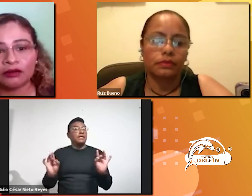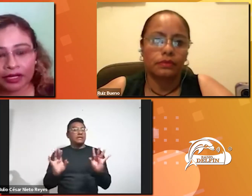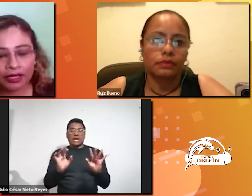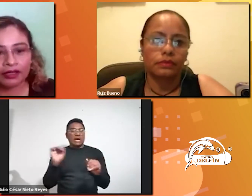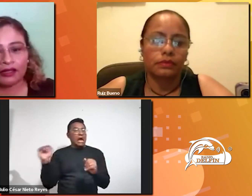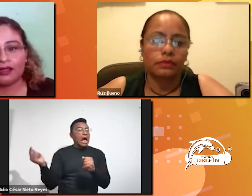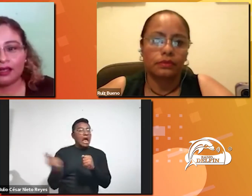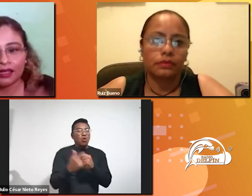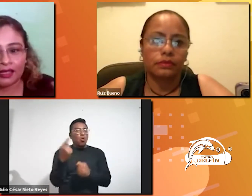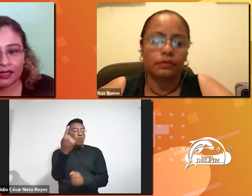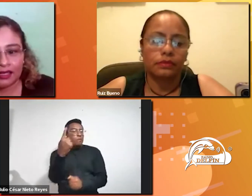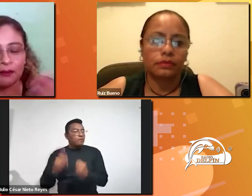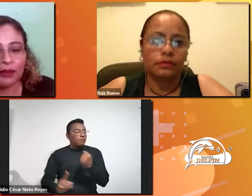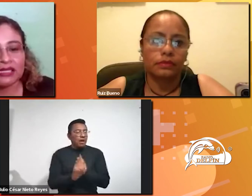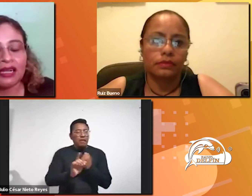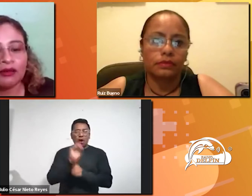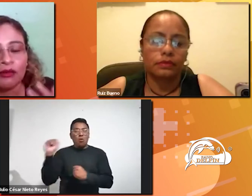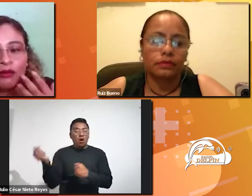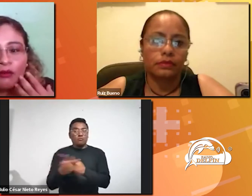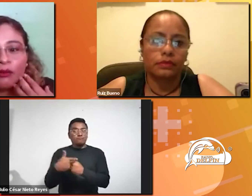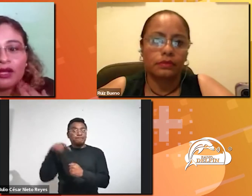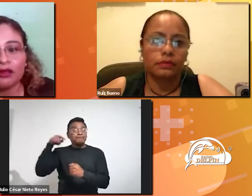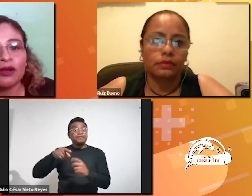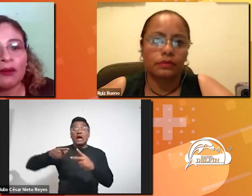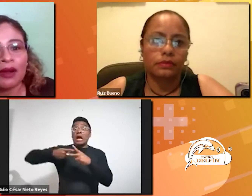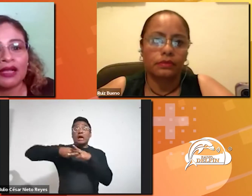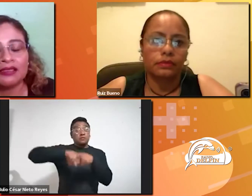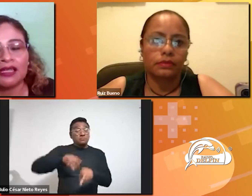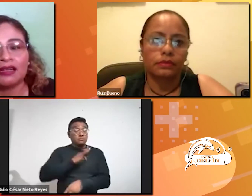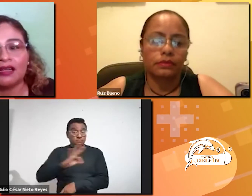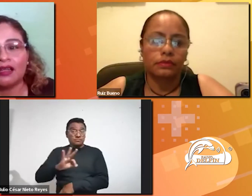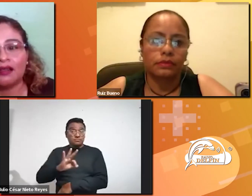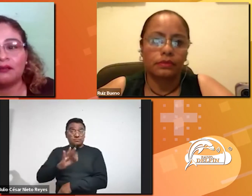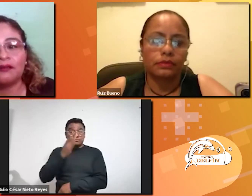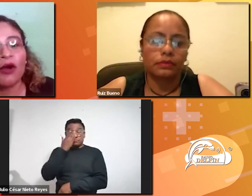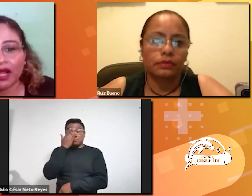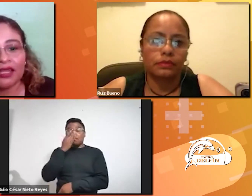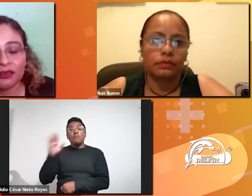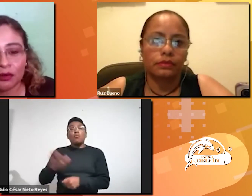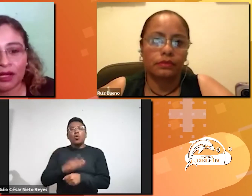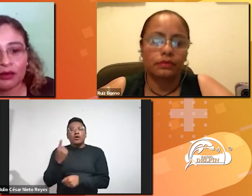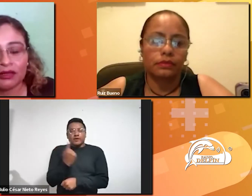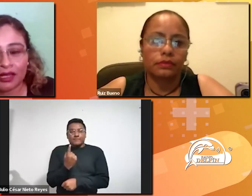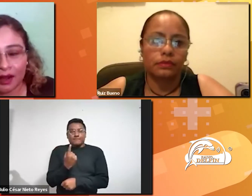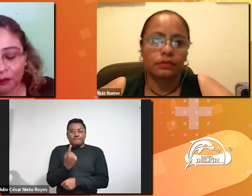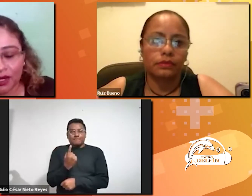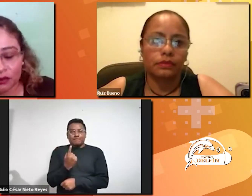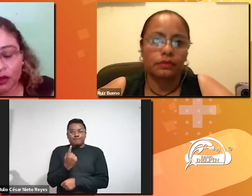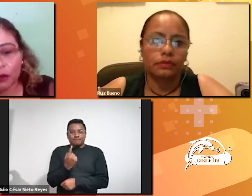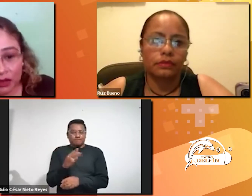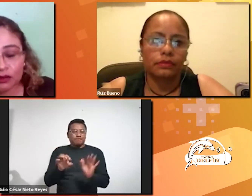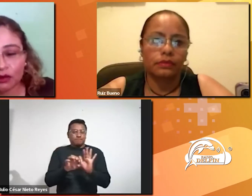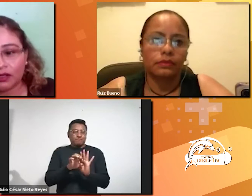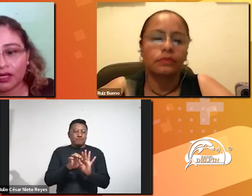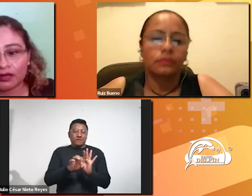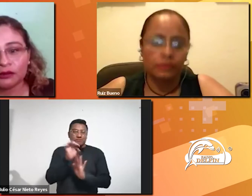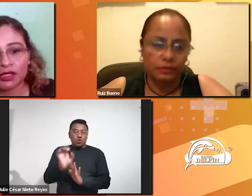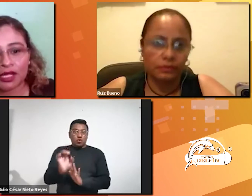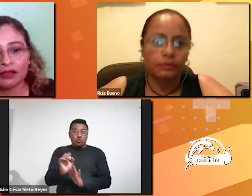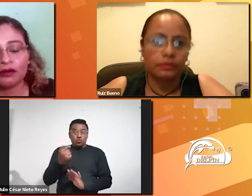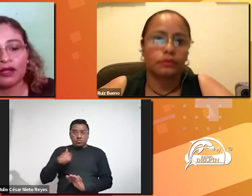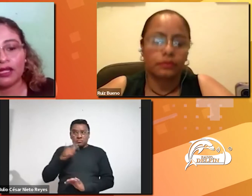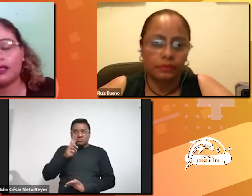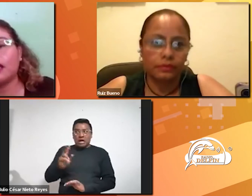brota, ¿no? Lo que empiezan porque nunca van a estar, aunque hayan tomado terapia, yo he visto y